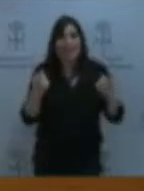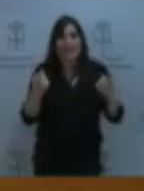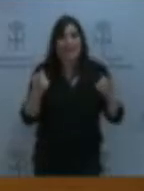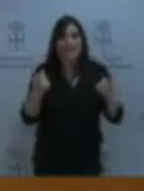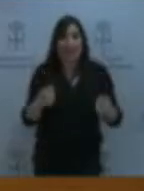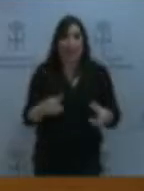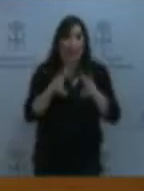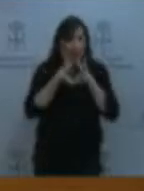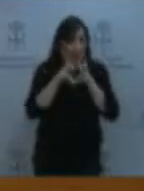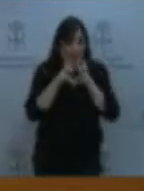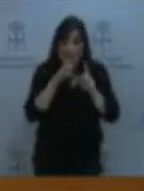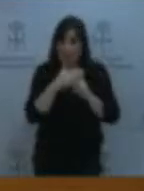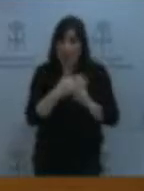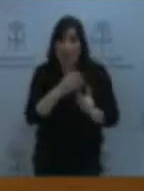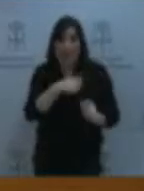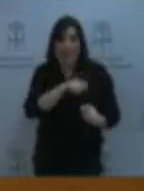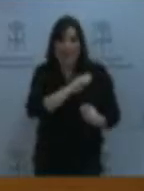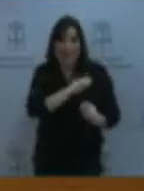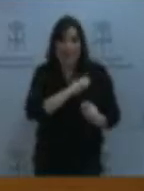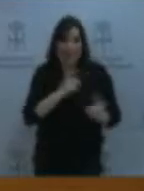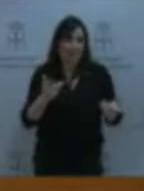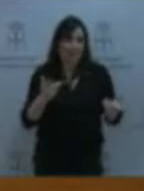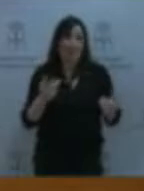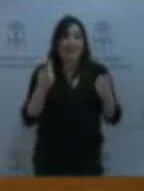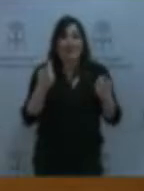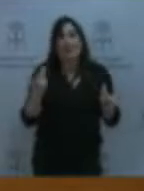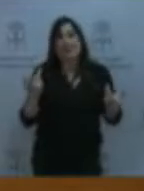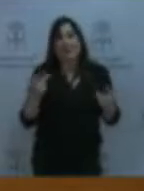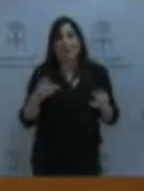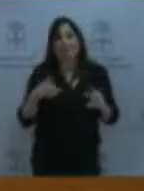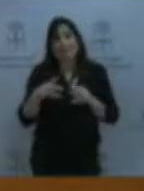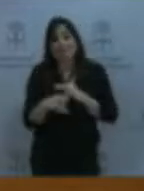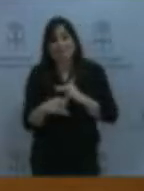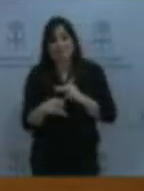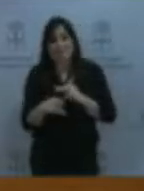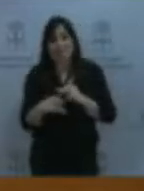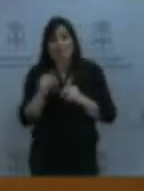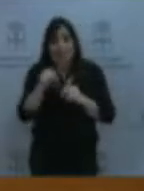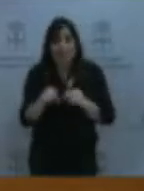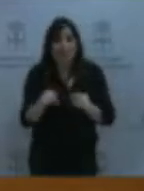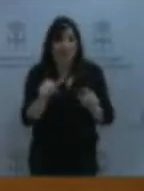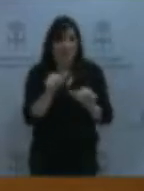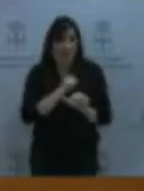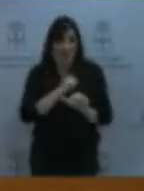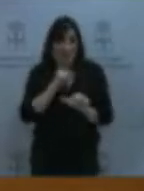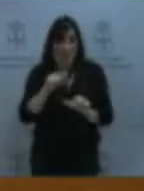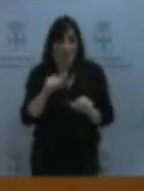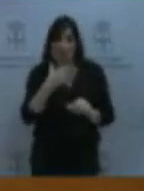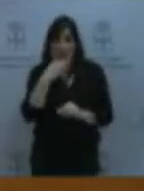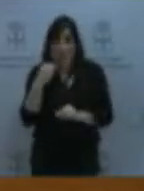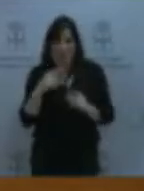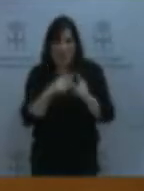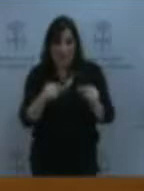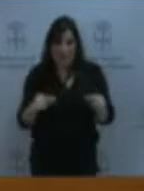un altísimo paro juvenil en Asturias, con una administración asturiana envejecida, los contratos relevo que van detrás de esta jubilación